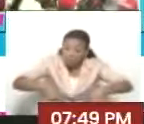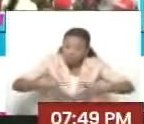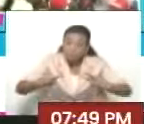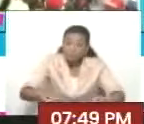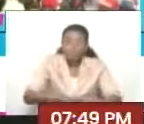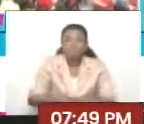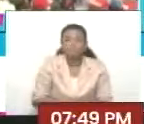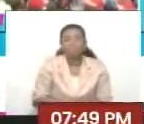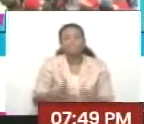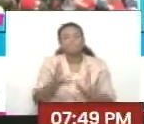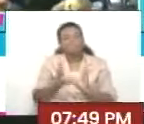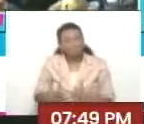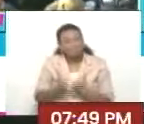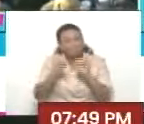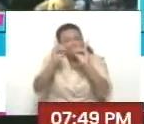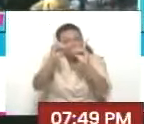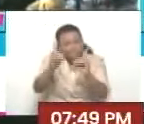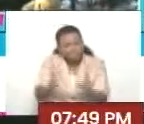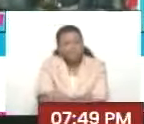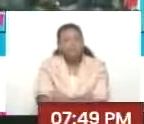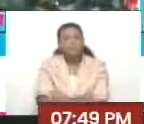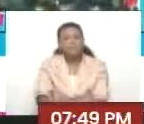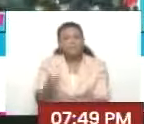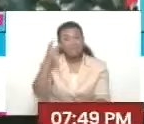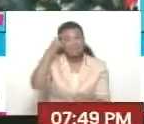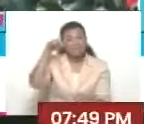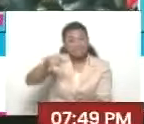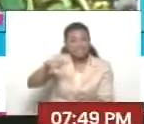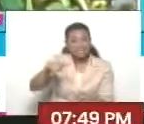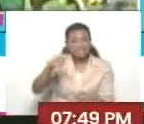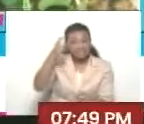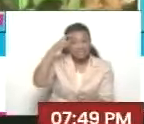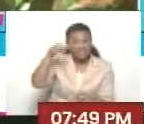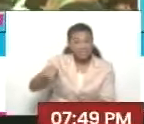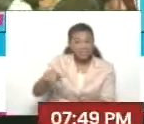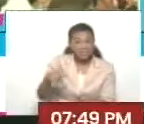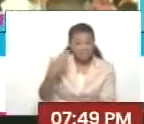Ahí hemos decidido ese día